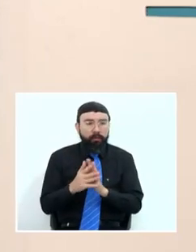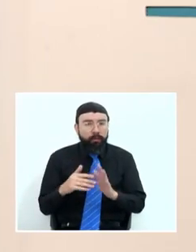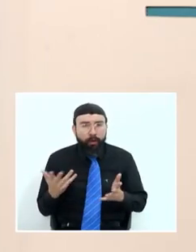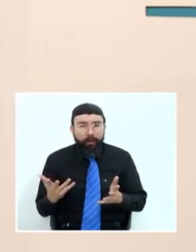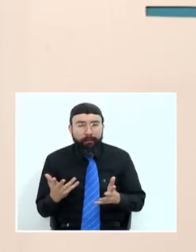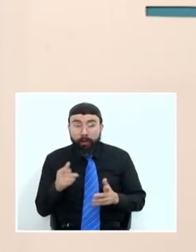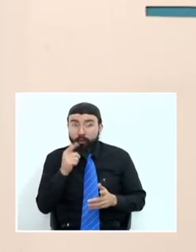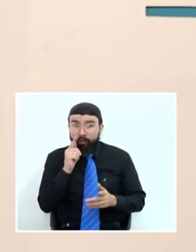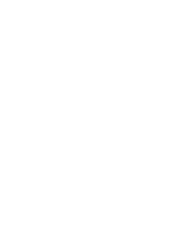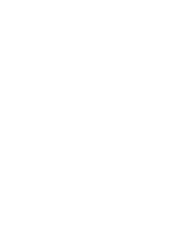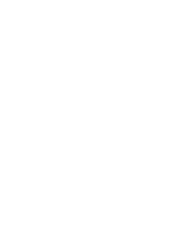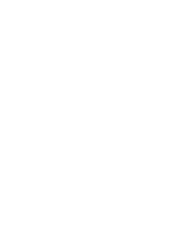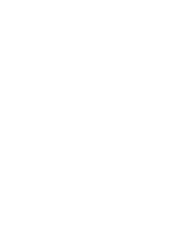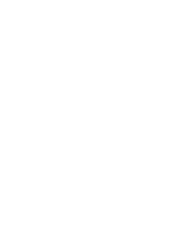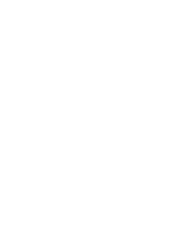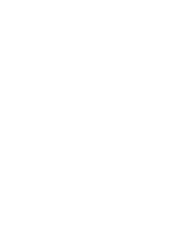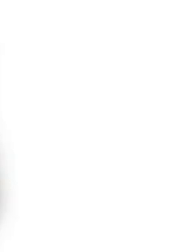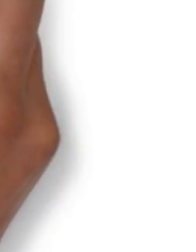frutoterapia.